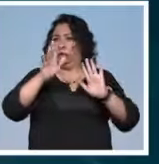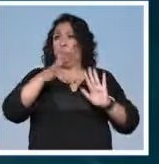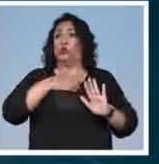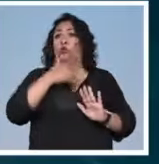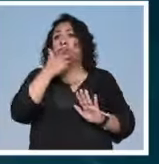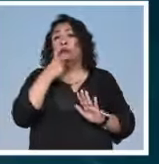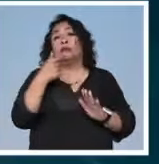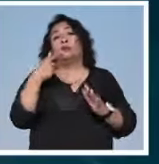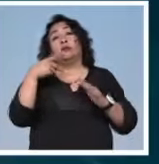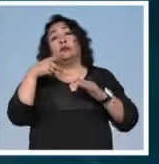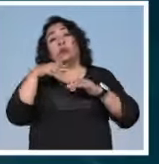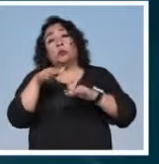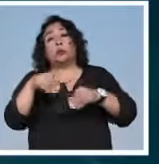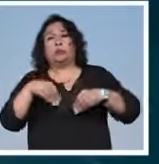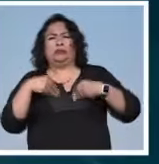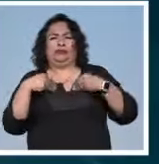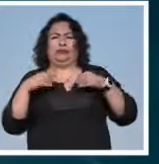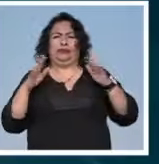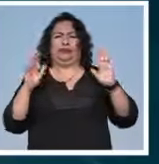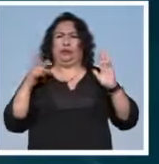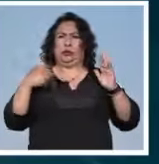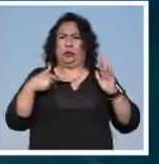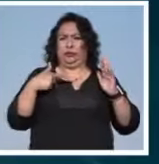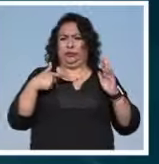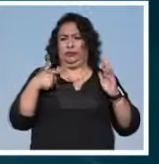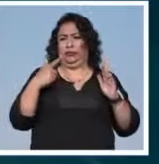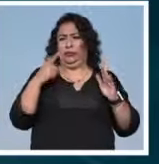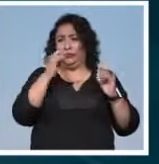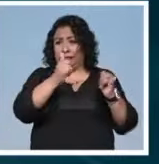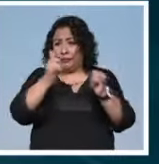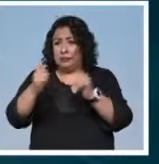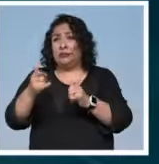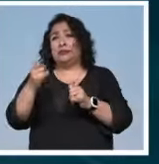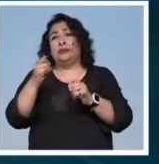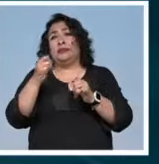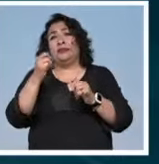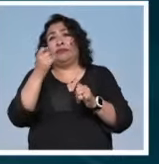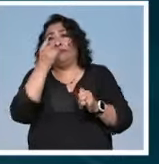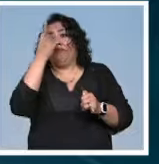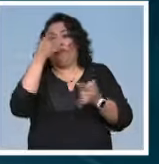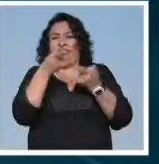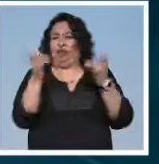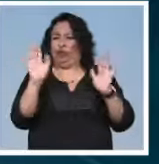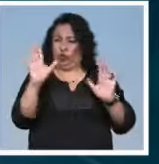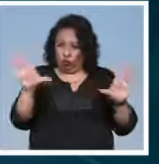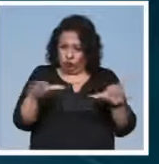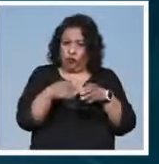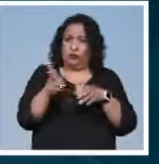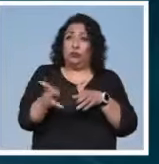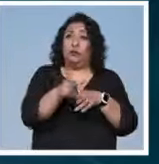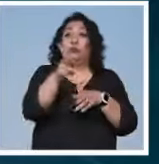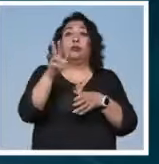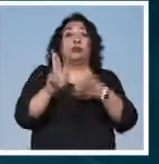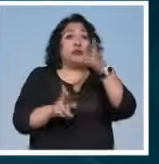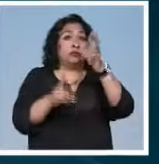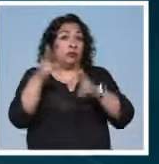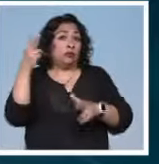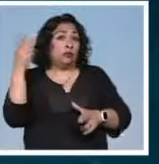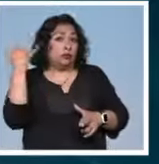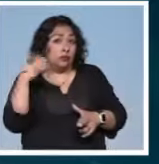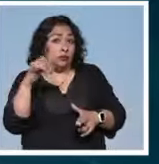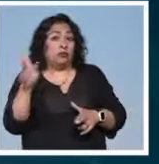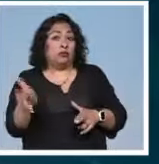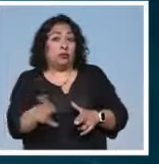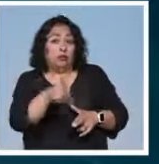de biografías, no creo que los individuos sean los autores de la historia, creo que son los pueblos. Y siempre me pareció que la revolución de Yucatán, el pueblo yucateco,